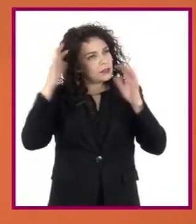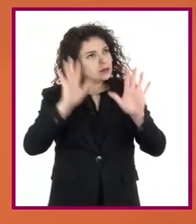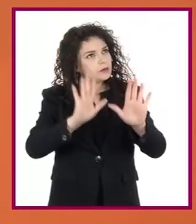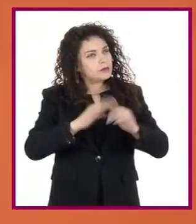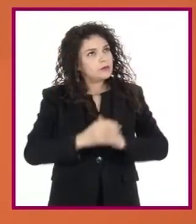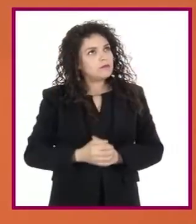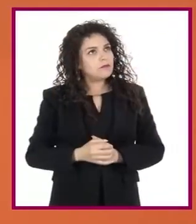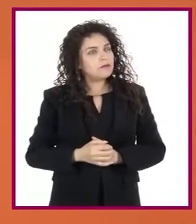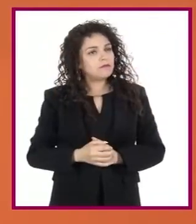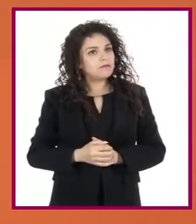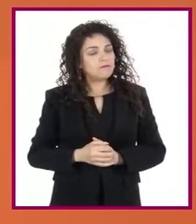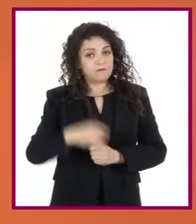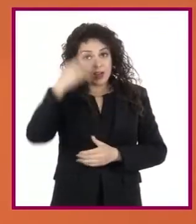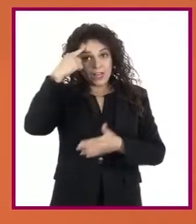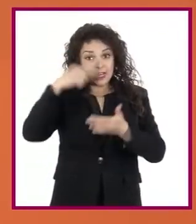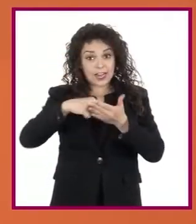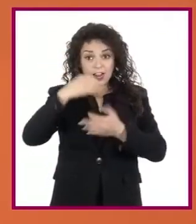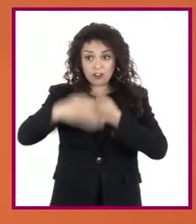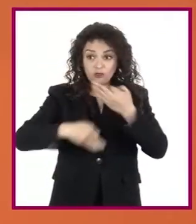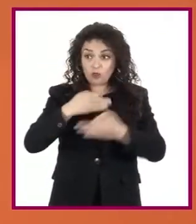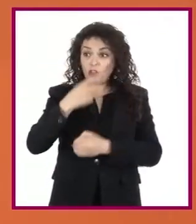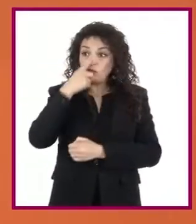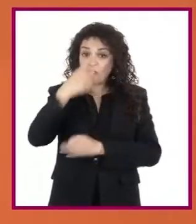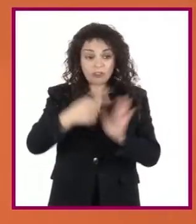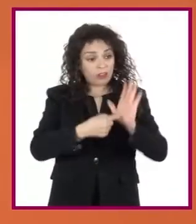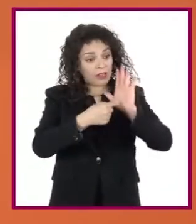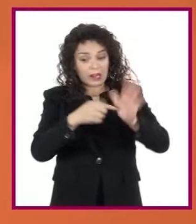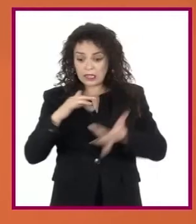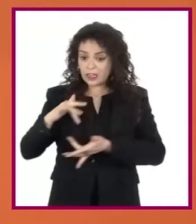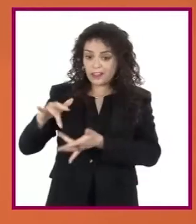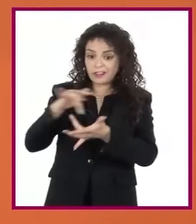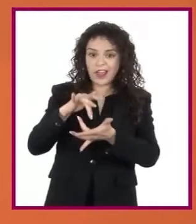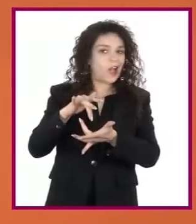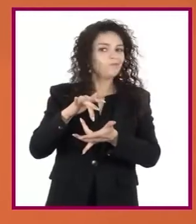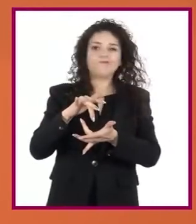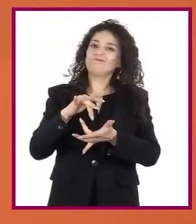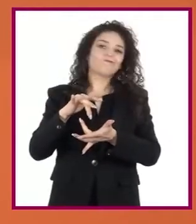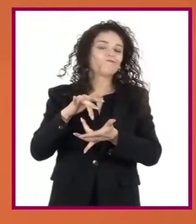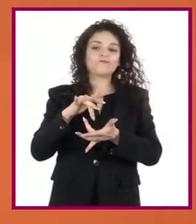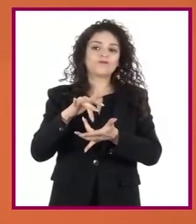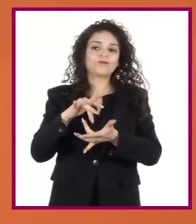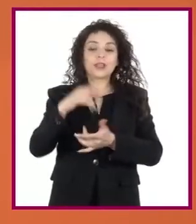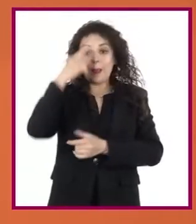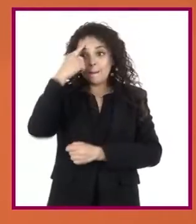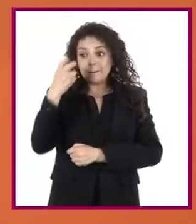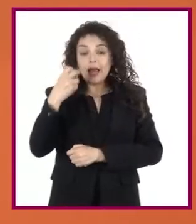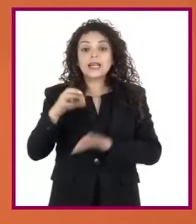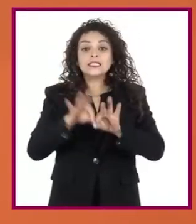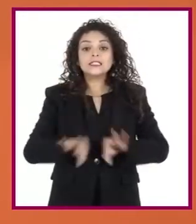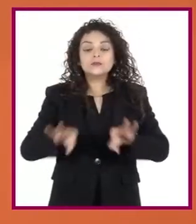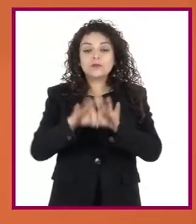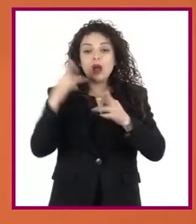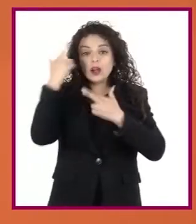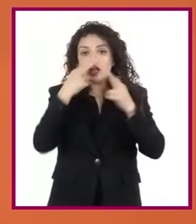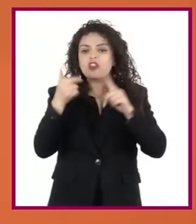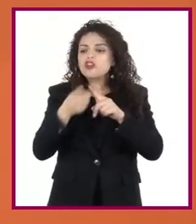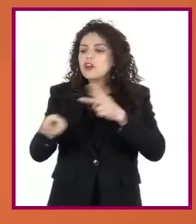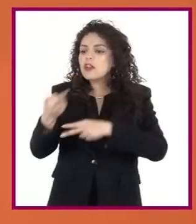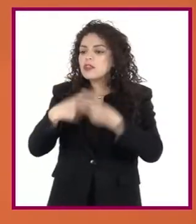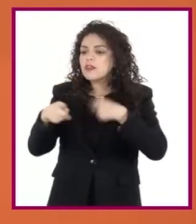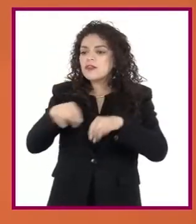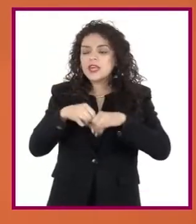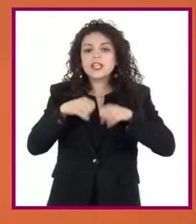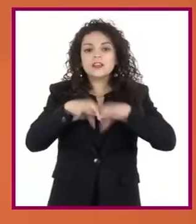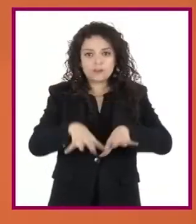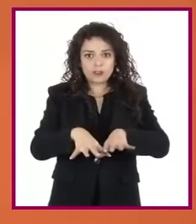Pues no creer en todo lo que se dice en las redes sociales, y por ello es necesario revisar las fuentes de información, y que lo ideal es